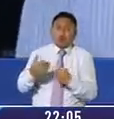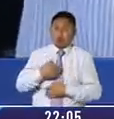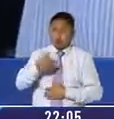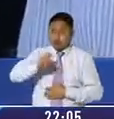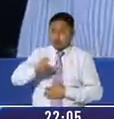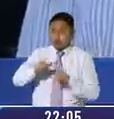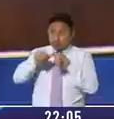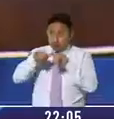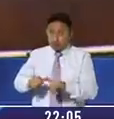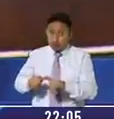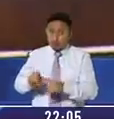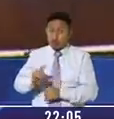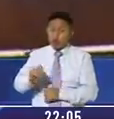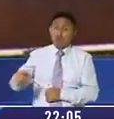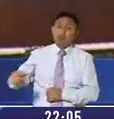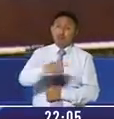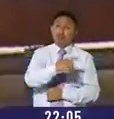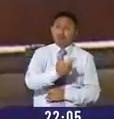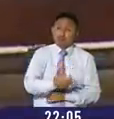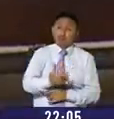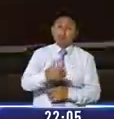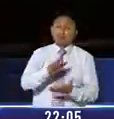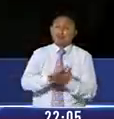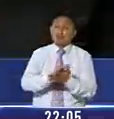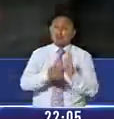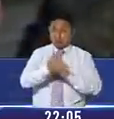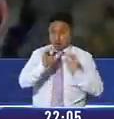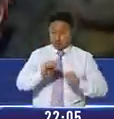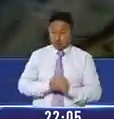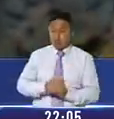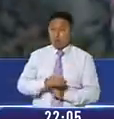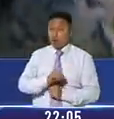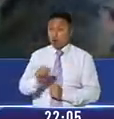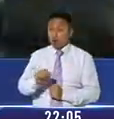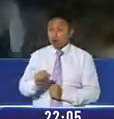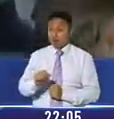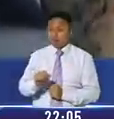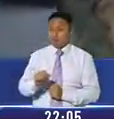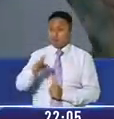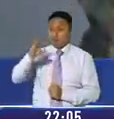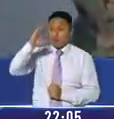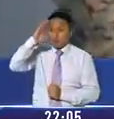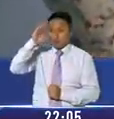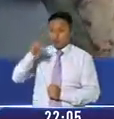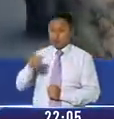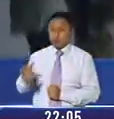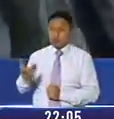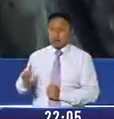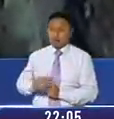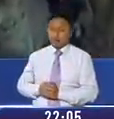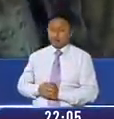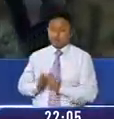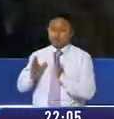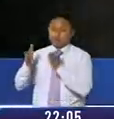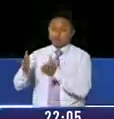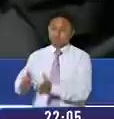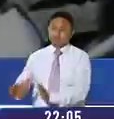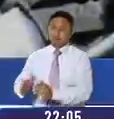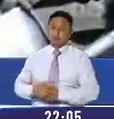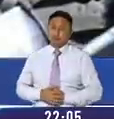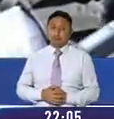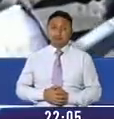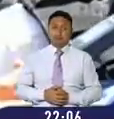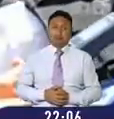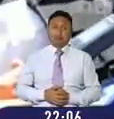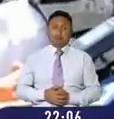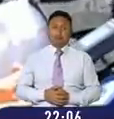allí, regresar tranquilos a casa o, en el peor de los casos, ganar tiempo visitando la morgue. El enfrentamiento fue